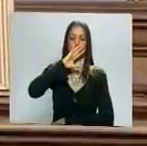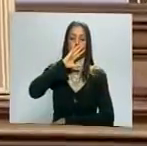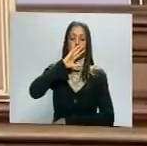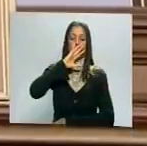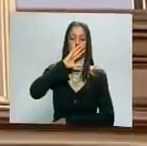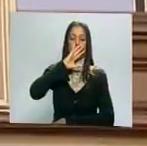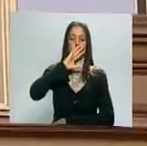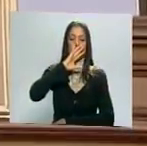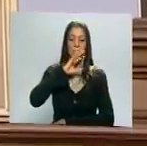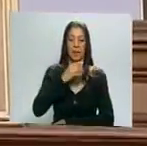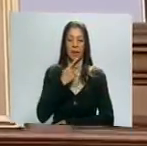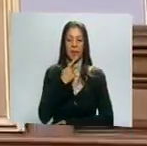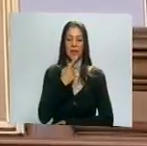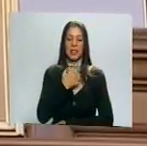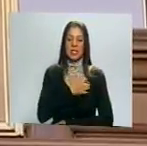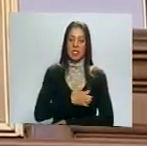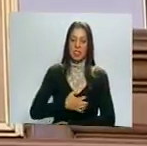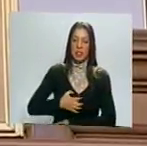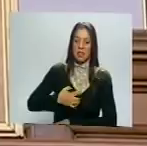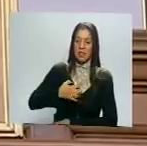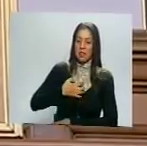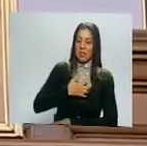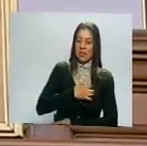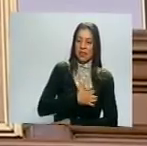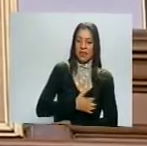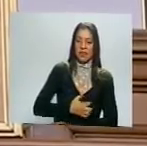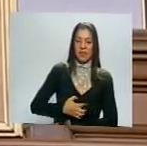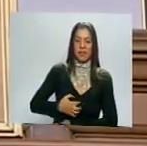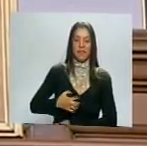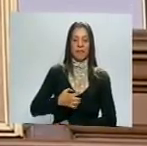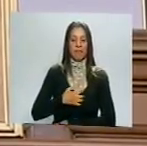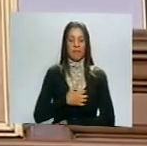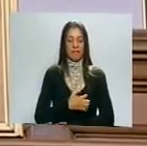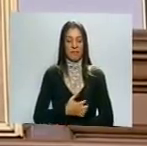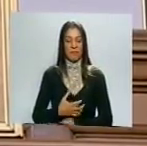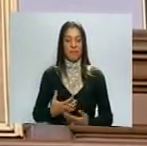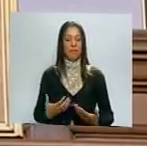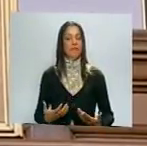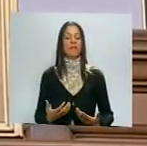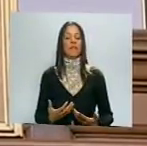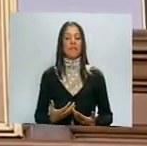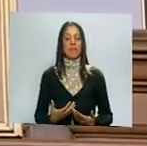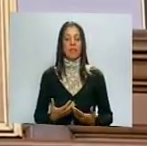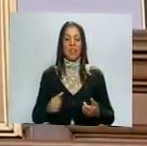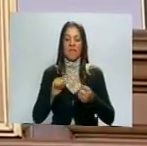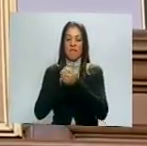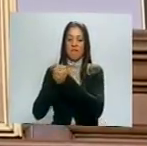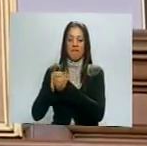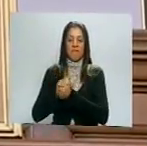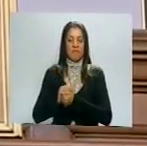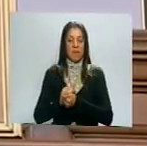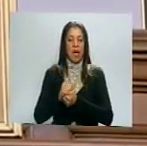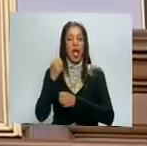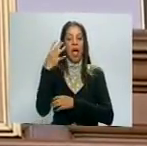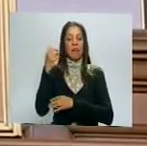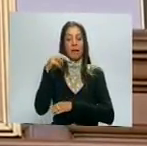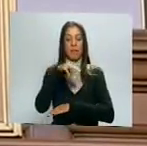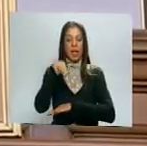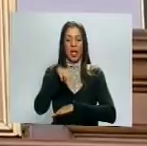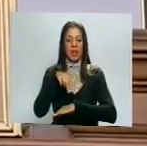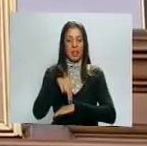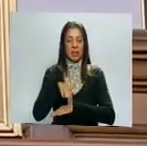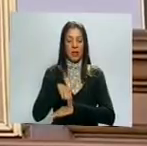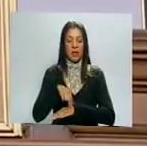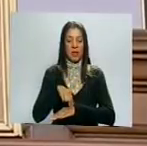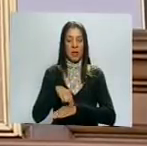quedaron ahí agotando lo que era la Asamblea Nacional, terminando con lo que era la Asamblea Nacional, con una institución tan